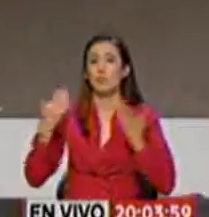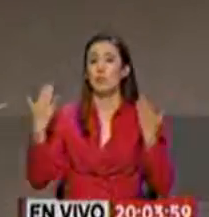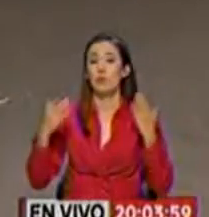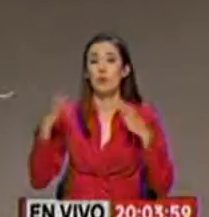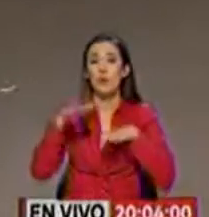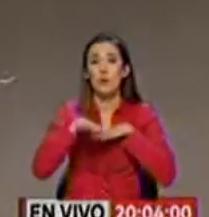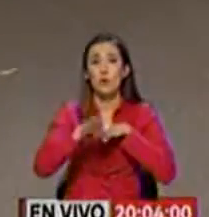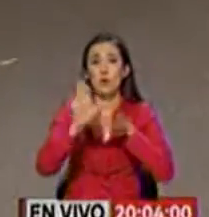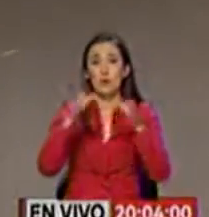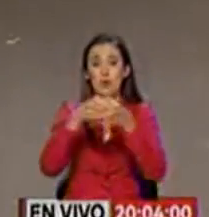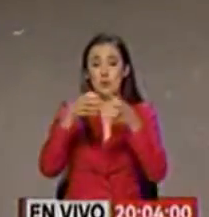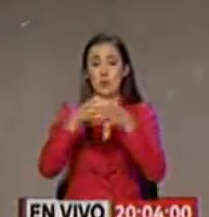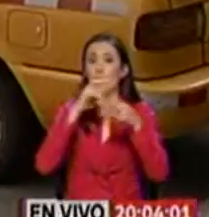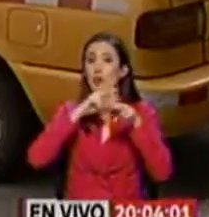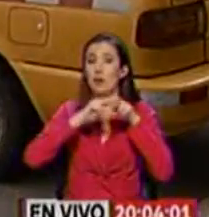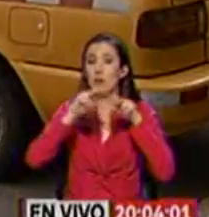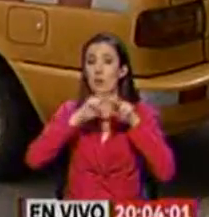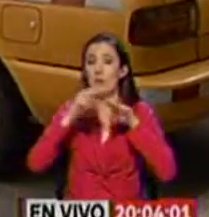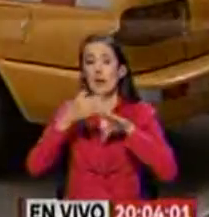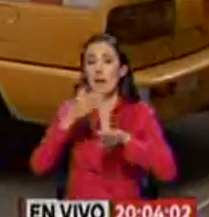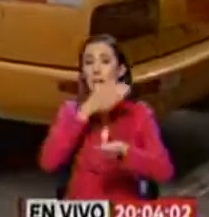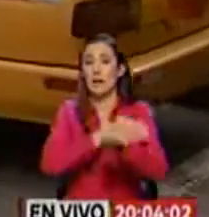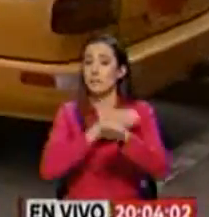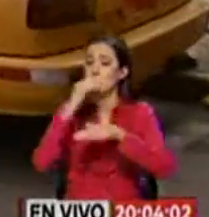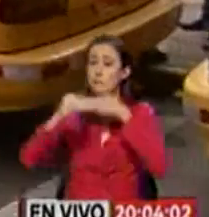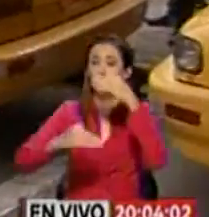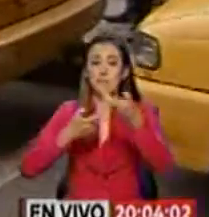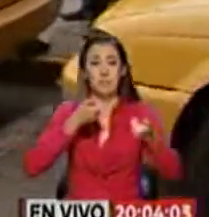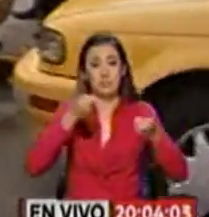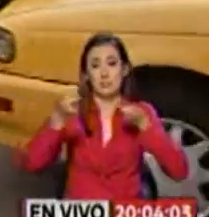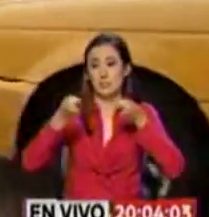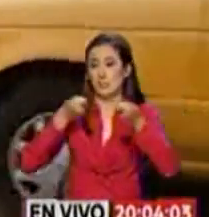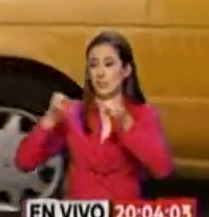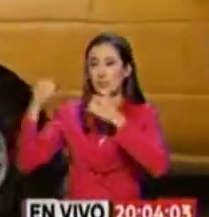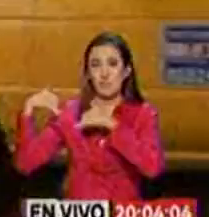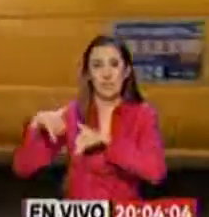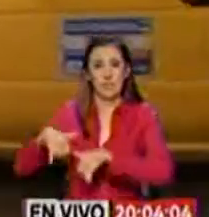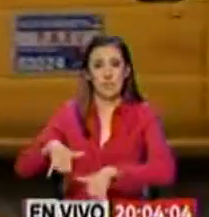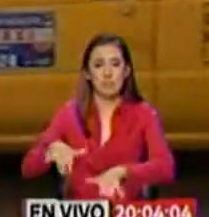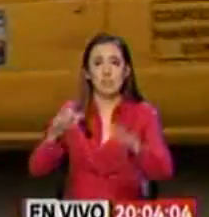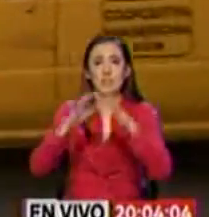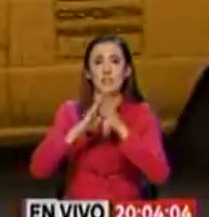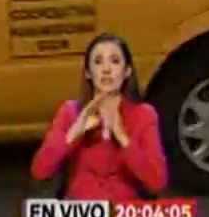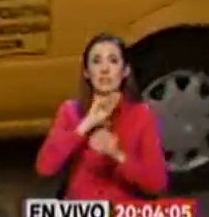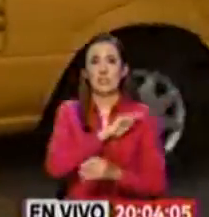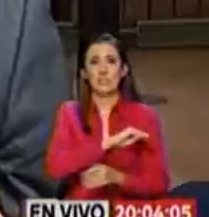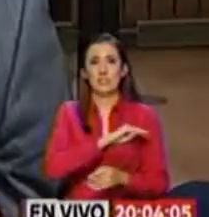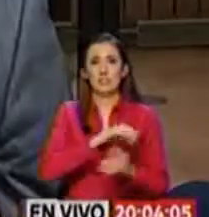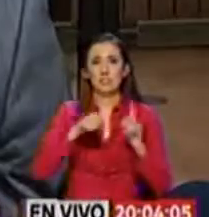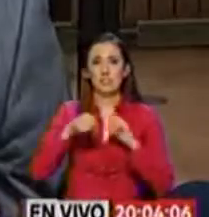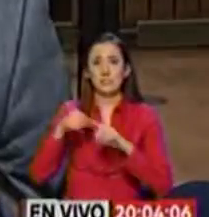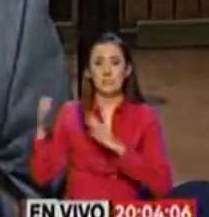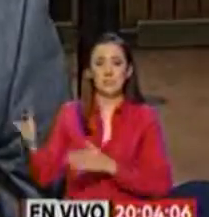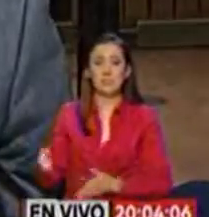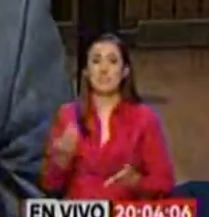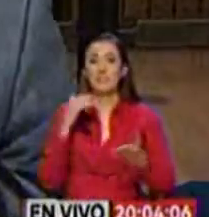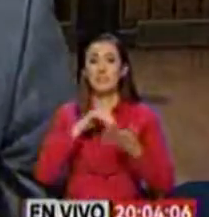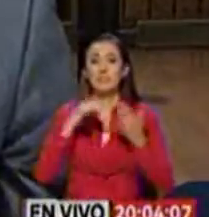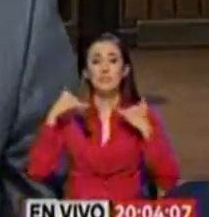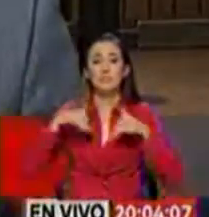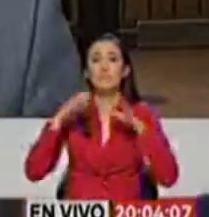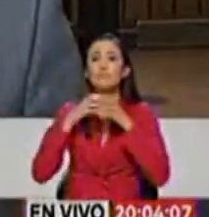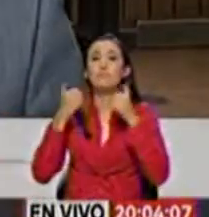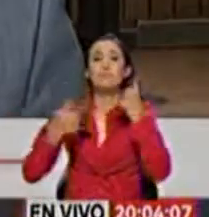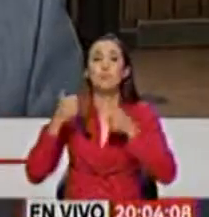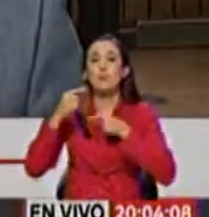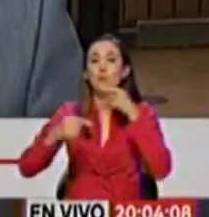por la Unión de Taxistas de Pichincha ante el proceso de regularización que lleva adelante el Consejo Metropolitano de Quito. Proceso de subsanación y convalidación,